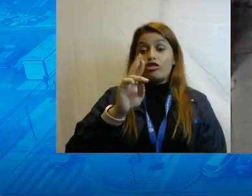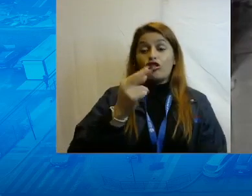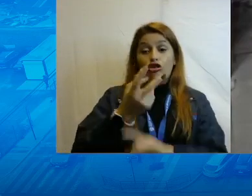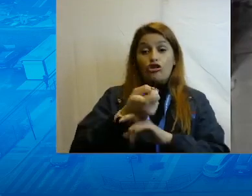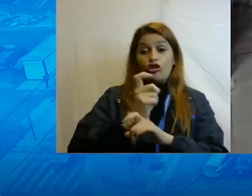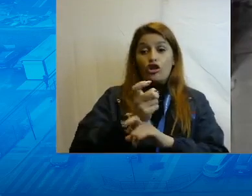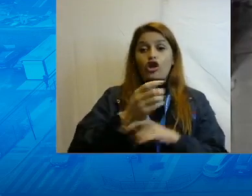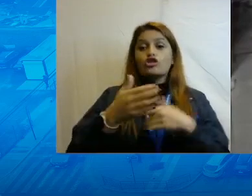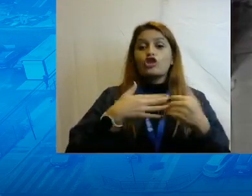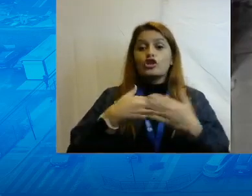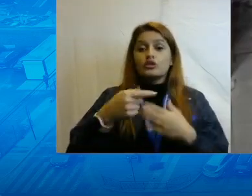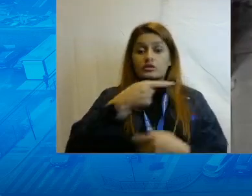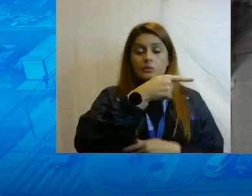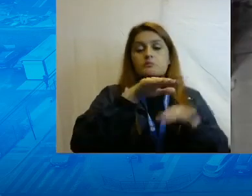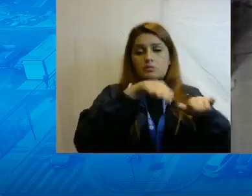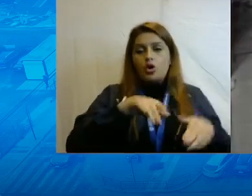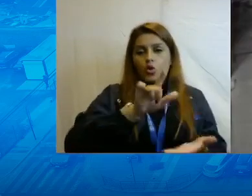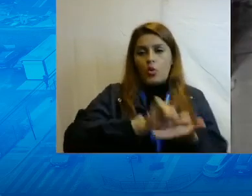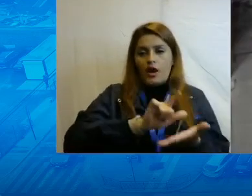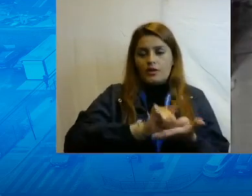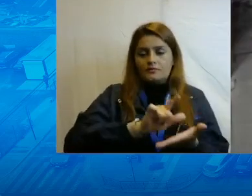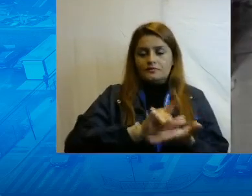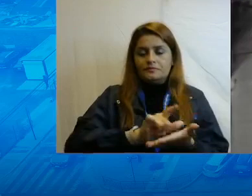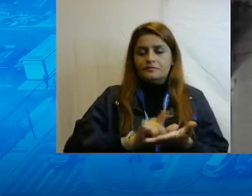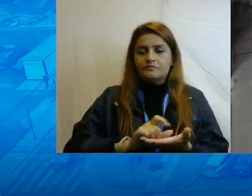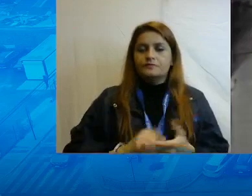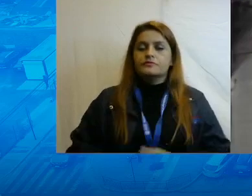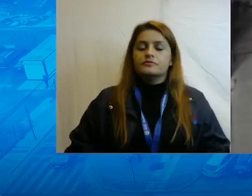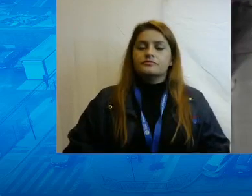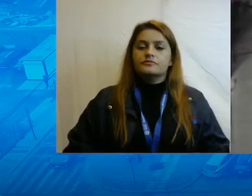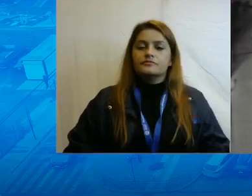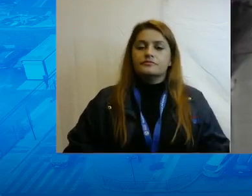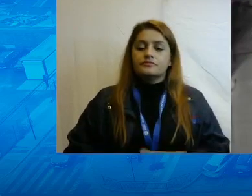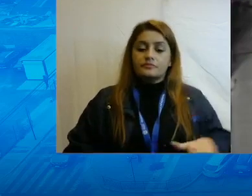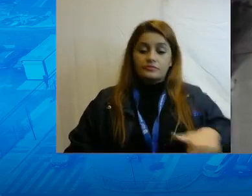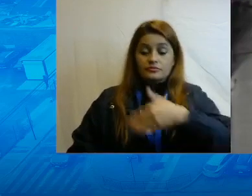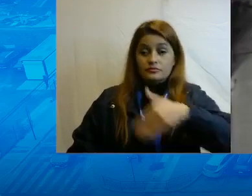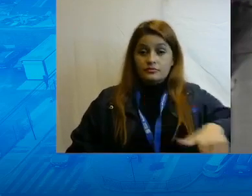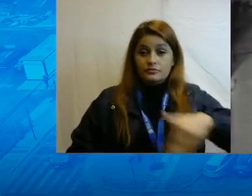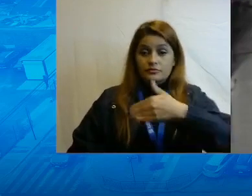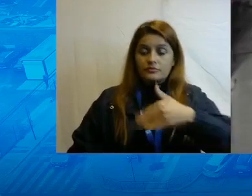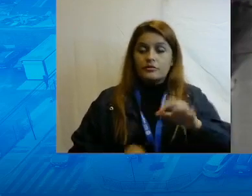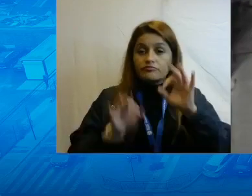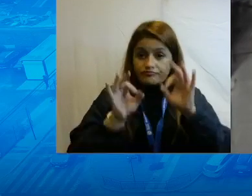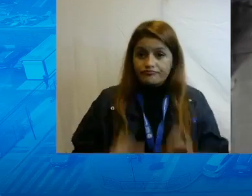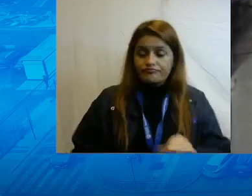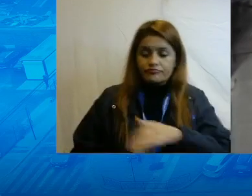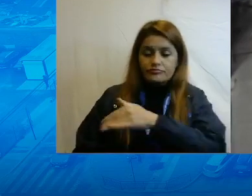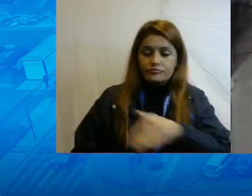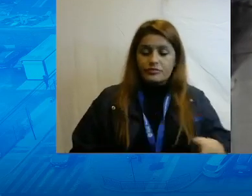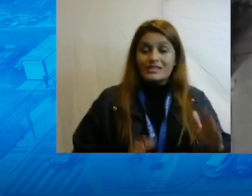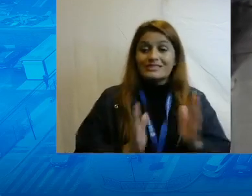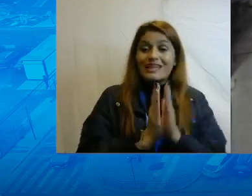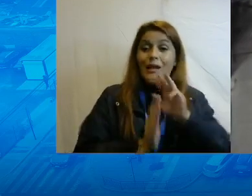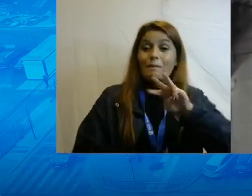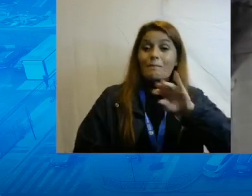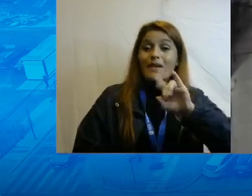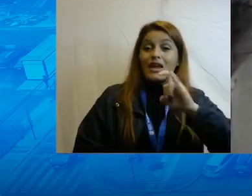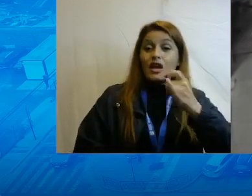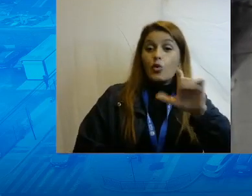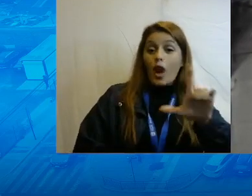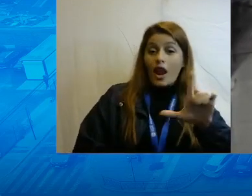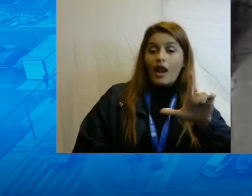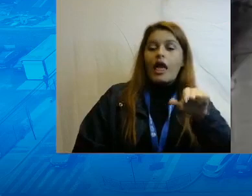en el conjunto residencial Chacra San Pedro, que está ubicado específicamente en la calle San Miguel